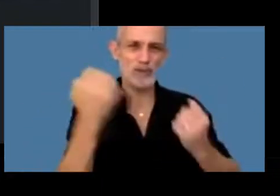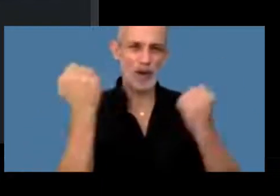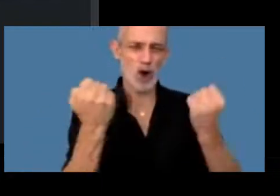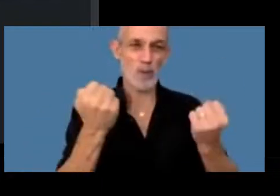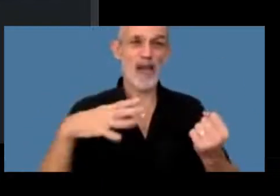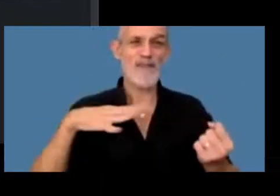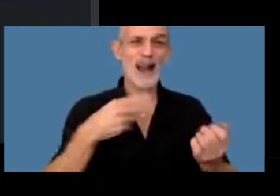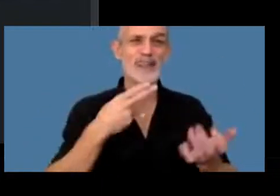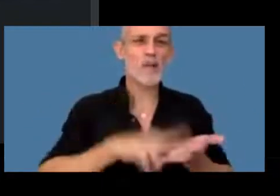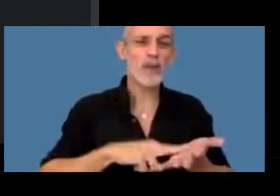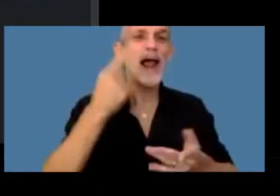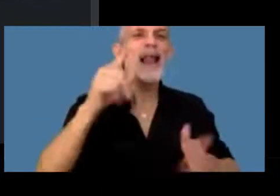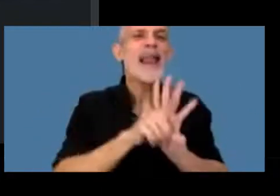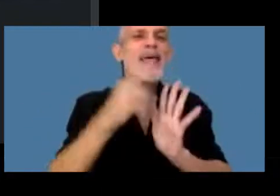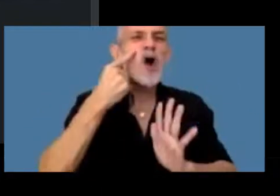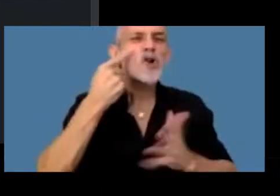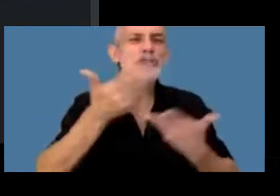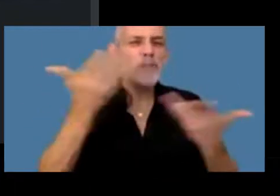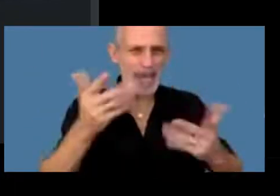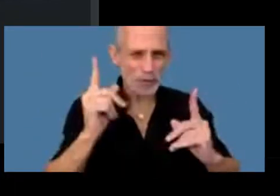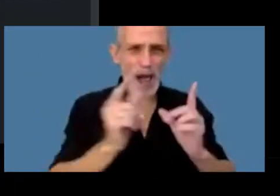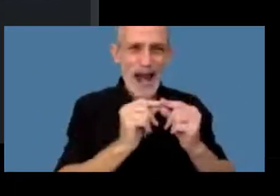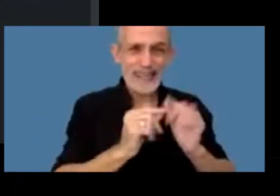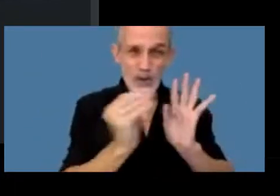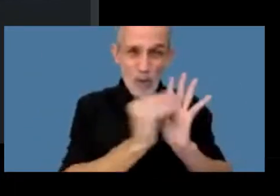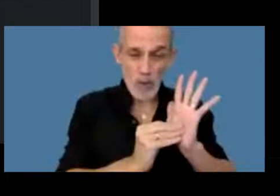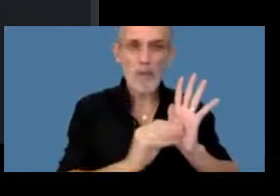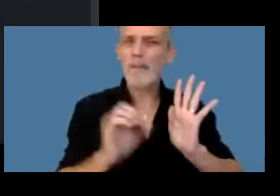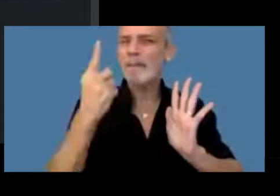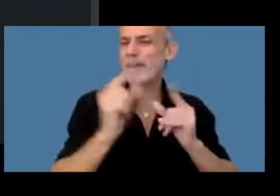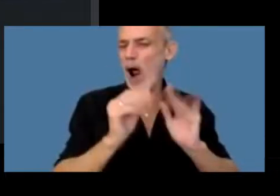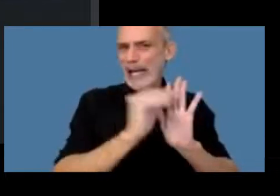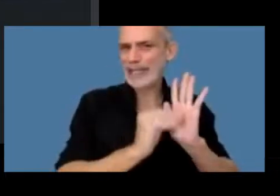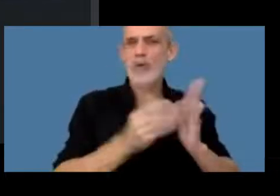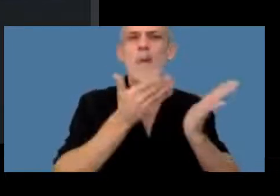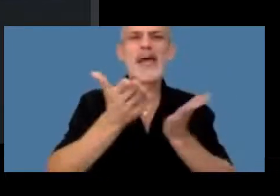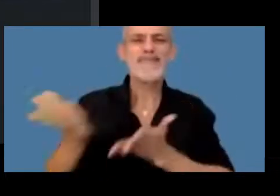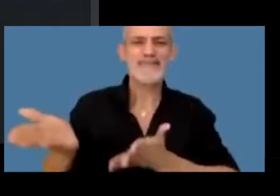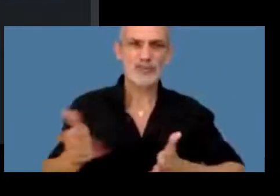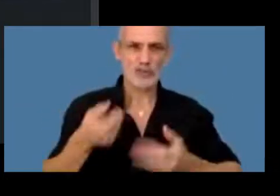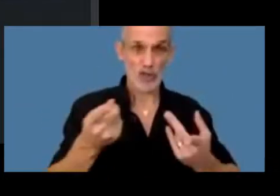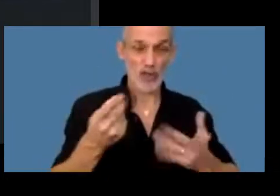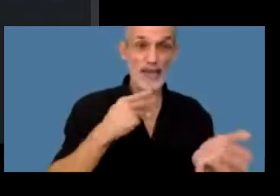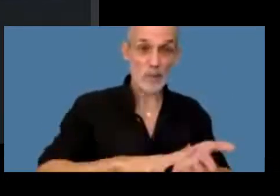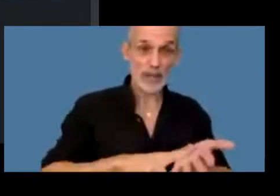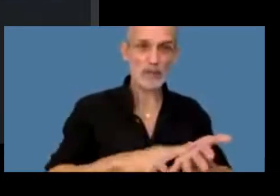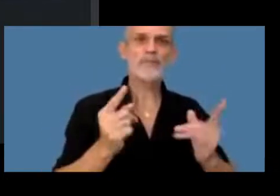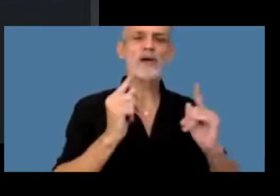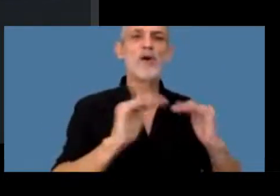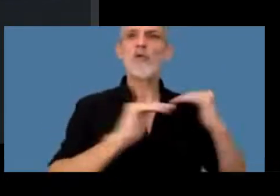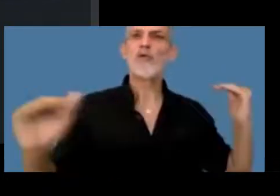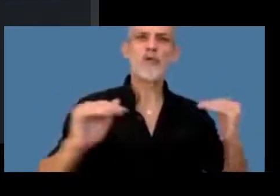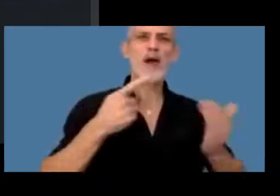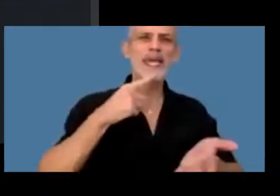la ley de conocimiento, en un artículo dice, en uno de los primeros de los beneficios fiscales, dice mantener la estabilidad fiscal.